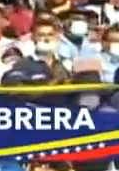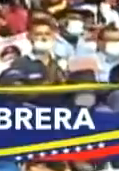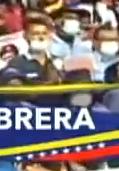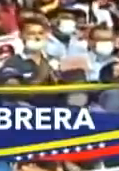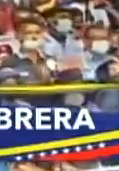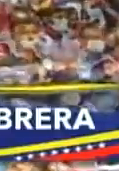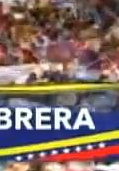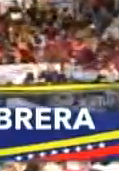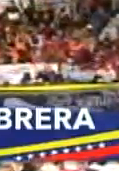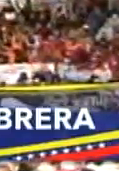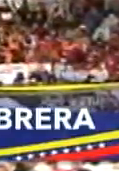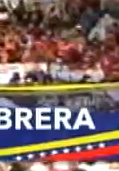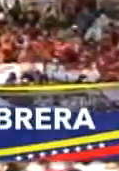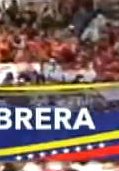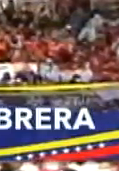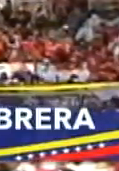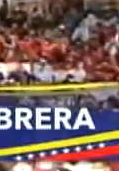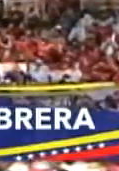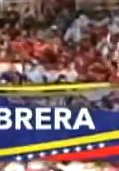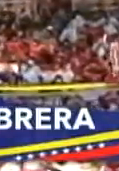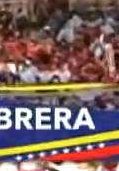para la clase obrera